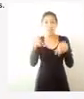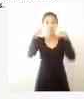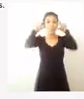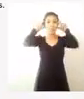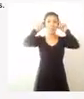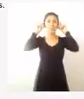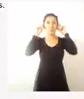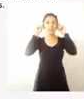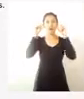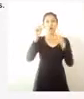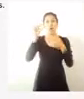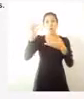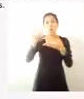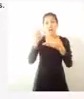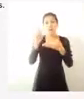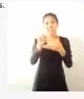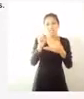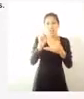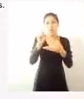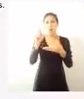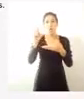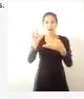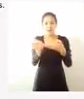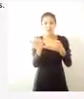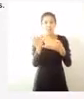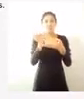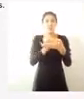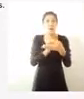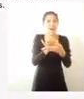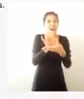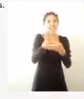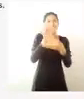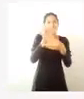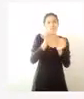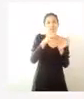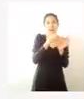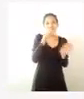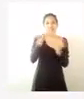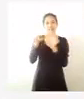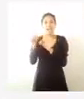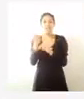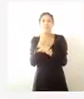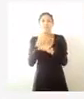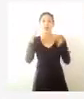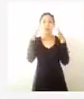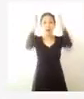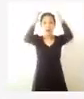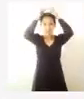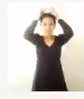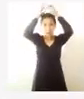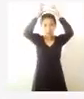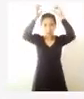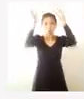elásticos serán los portaorejas. Usa una aguja grande para pasarlos. Atad bien los extremos. Si no tenés elástico, podés usar gomitas